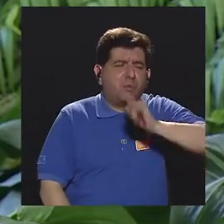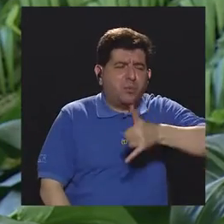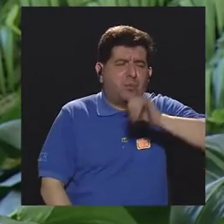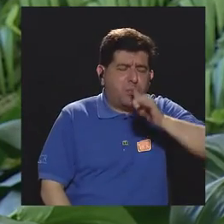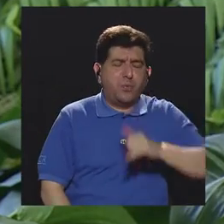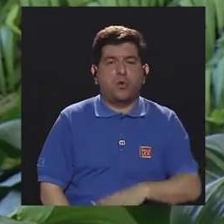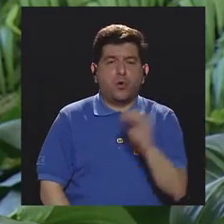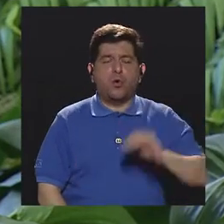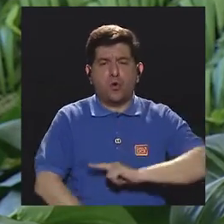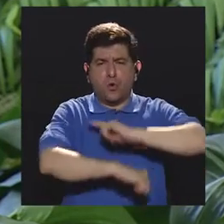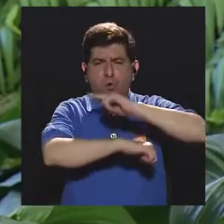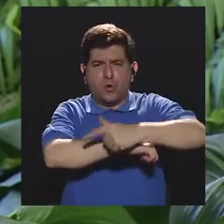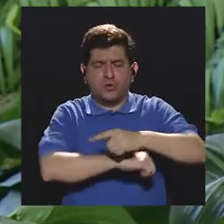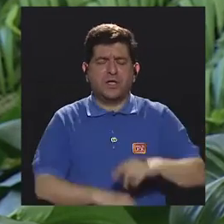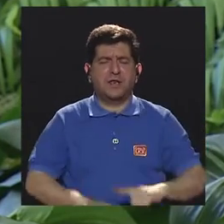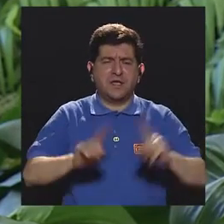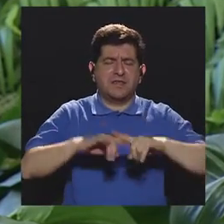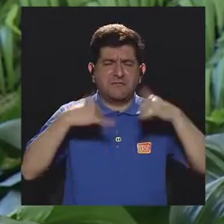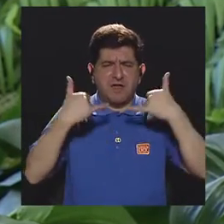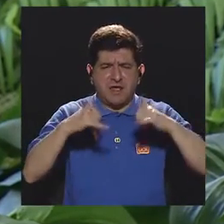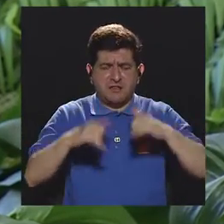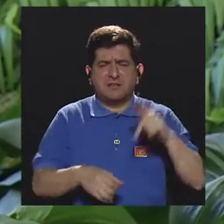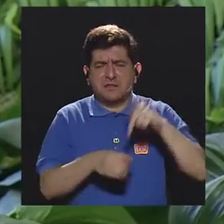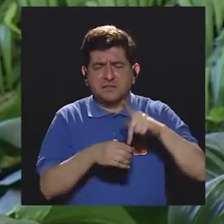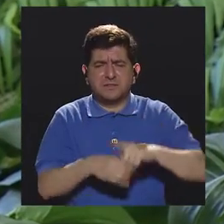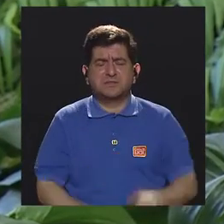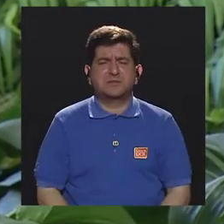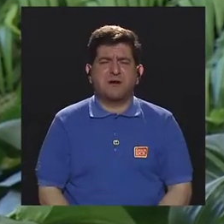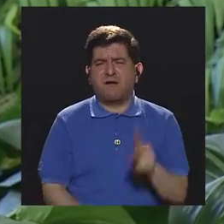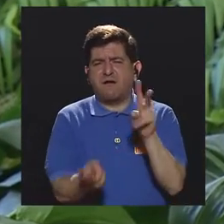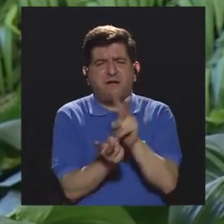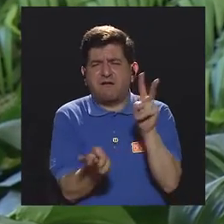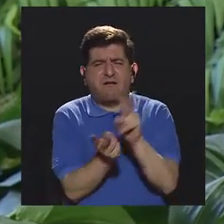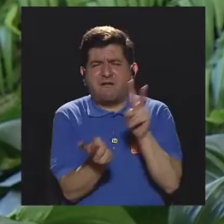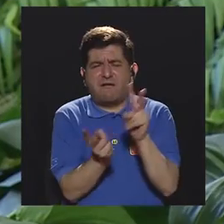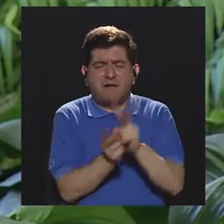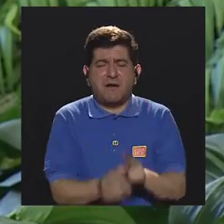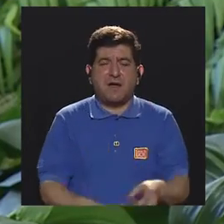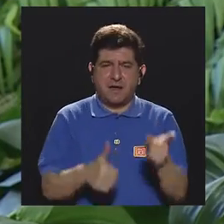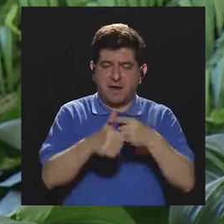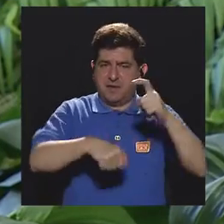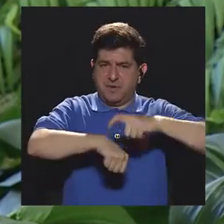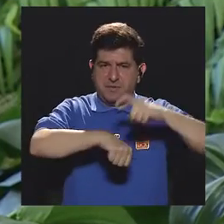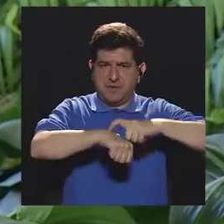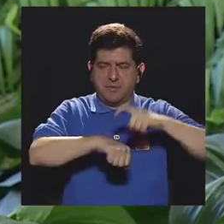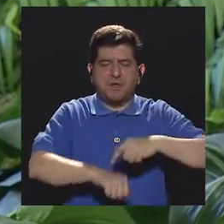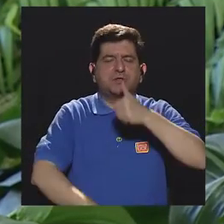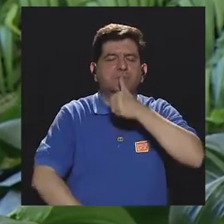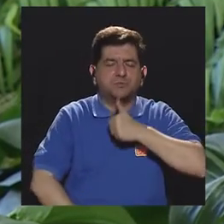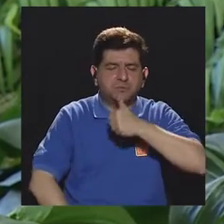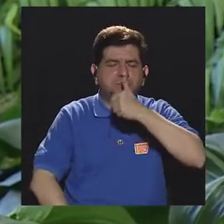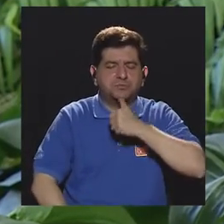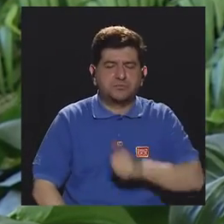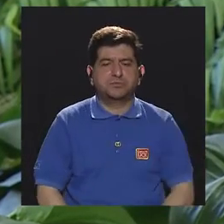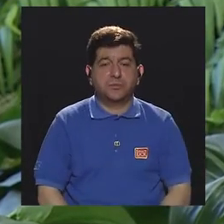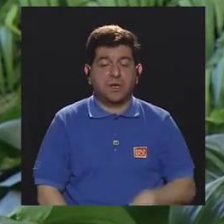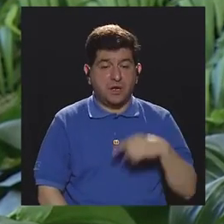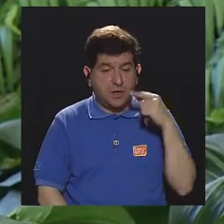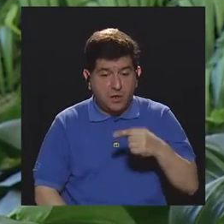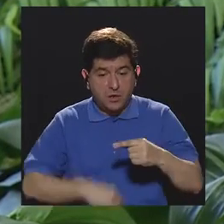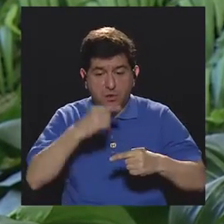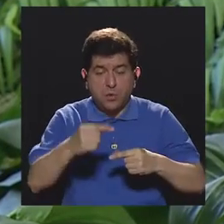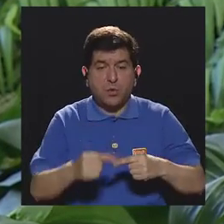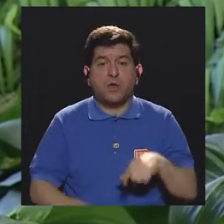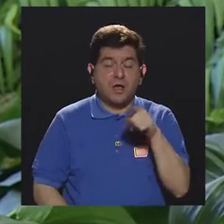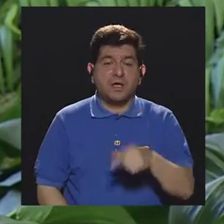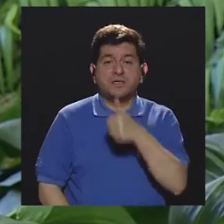mucho, jugar mucho, tener mucho sexo al inicio, porque hay una tolerancia al inicio en todas las adicciones, y